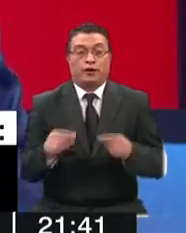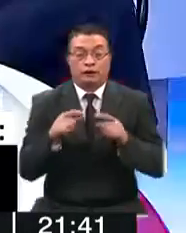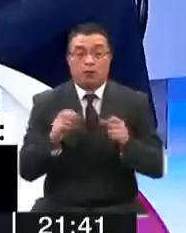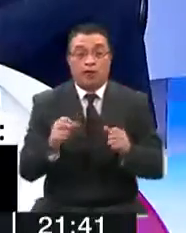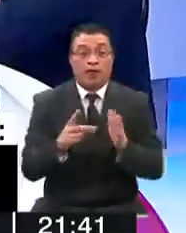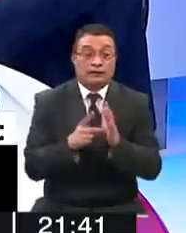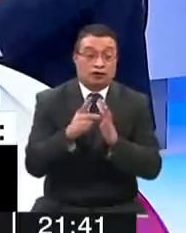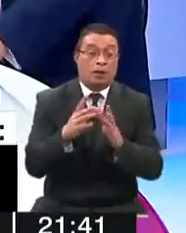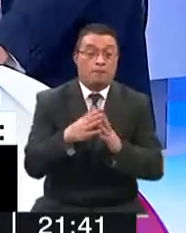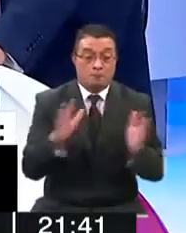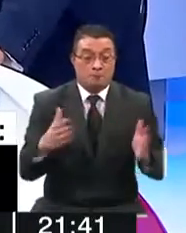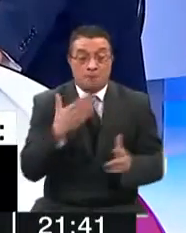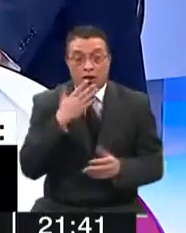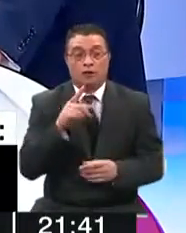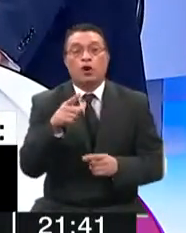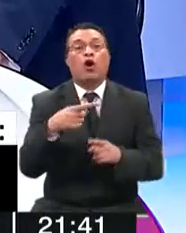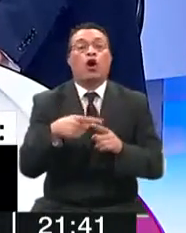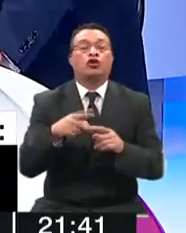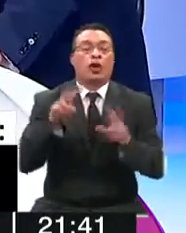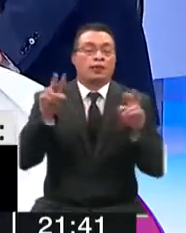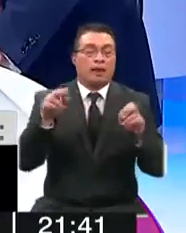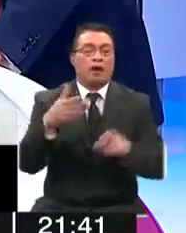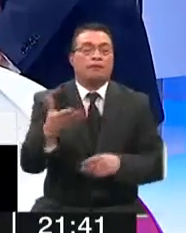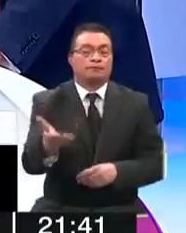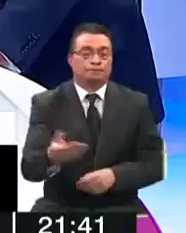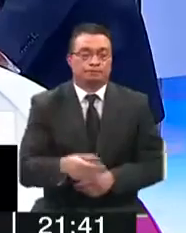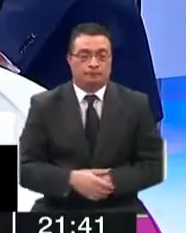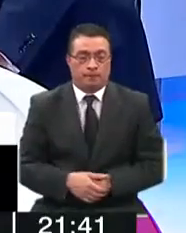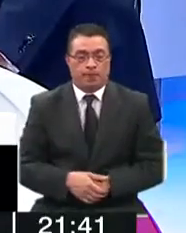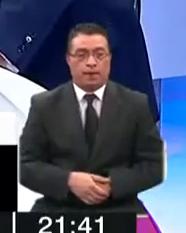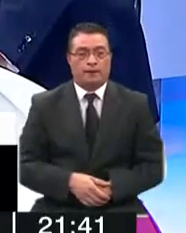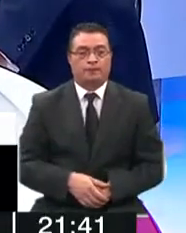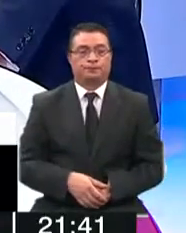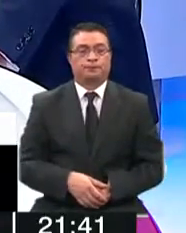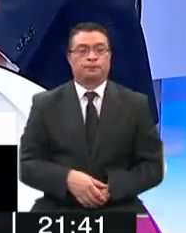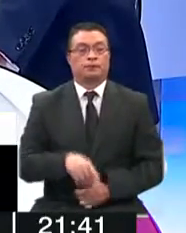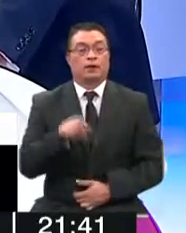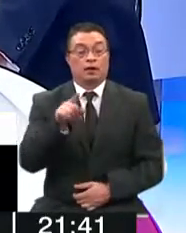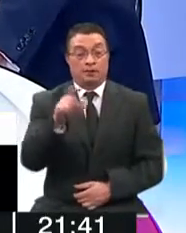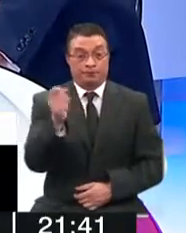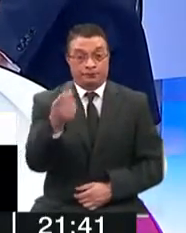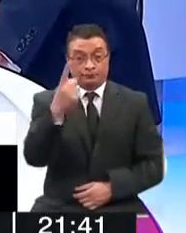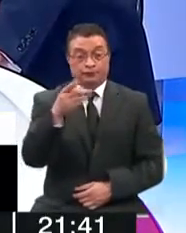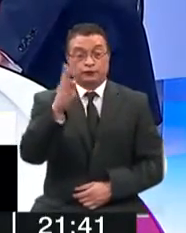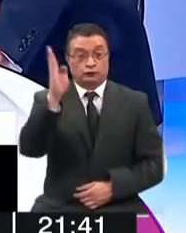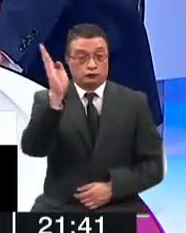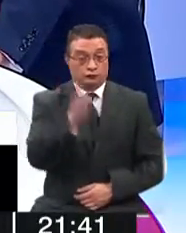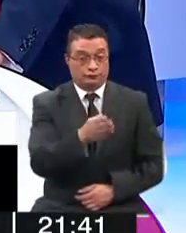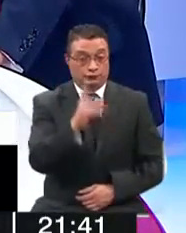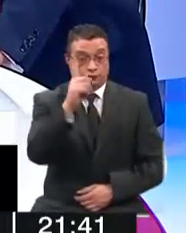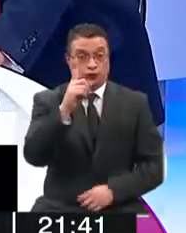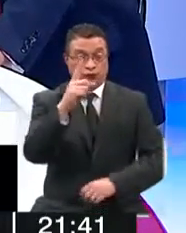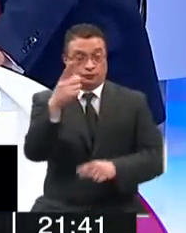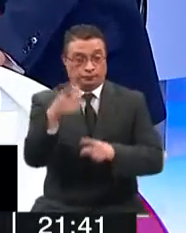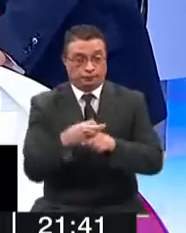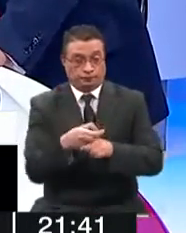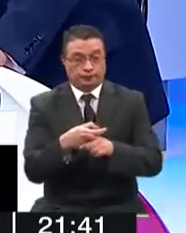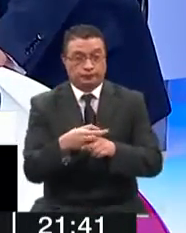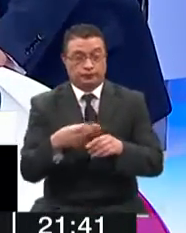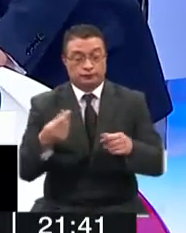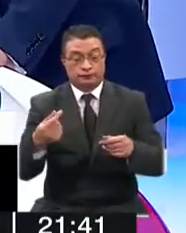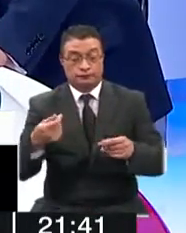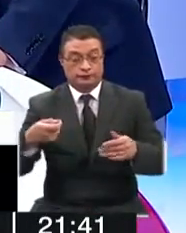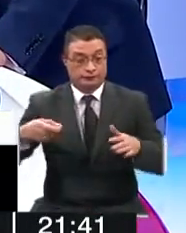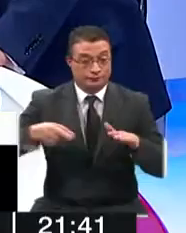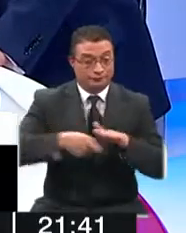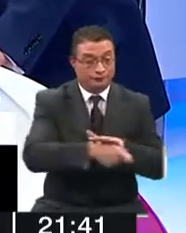nuestras funciones. Pero vamos a los temas polémicos. Dale. Lo primero, ustedes dicen congelar por un mes la salida o entrada